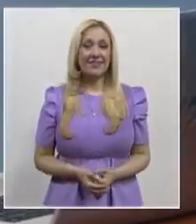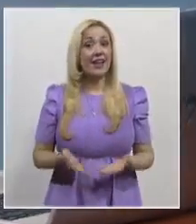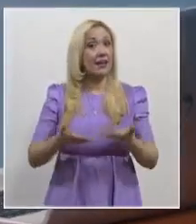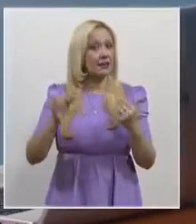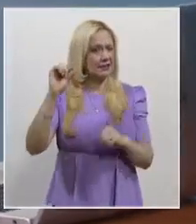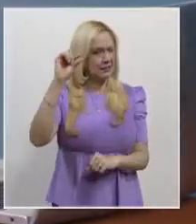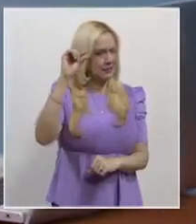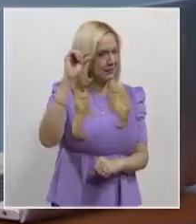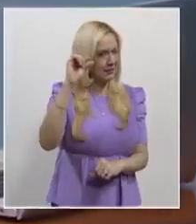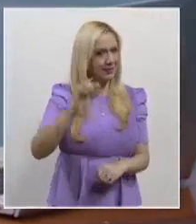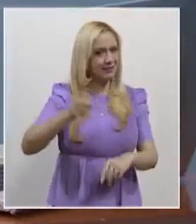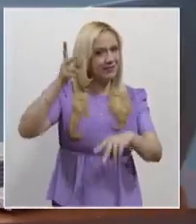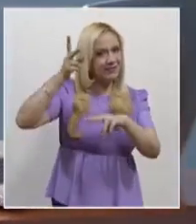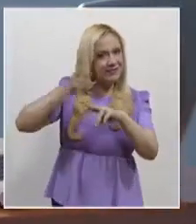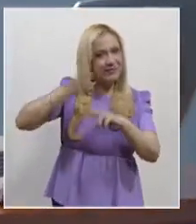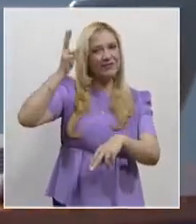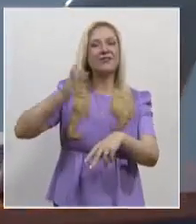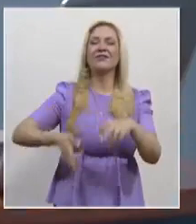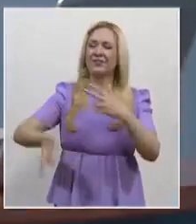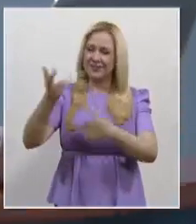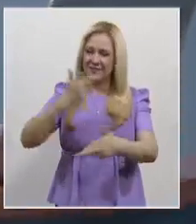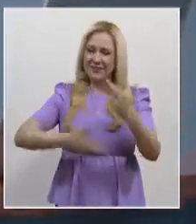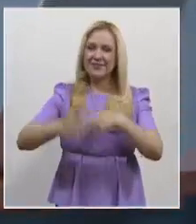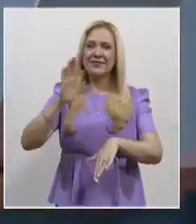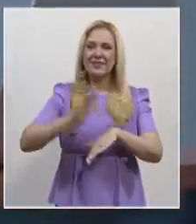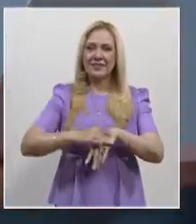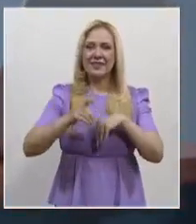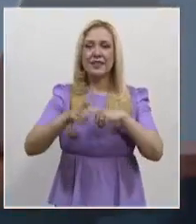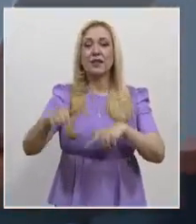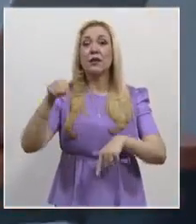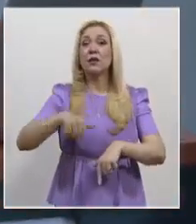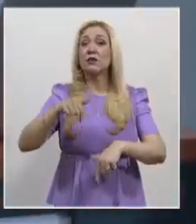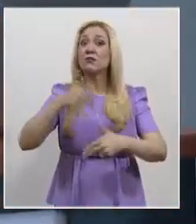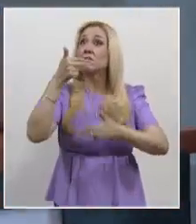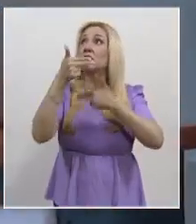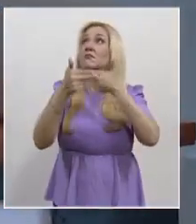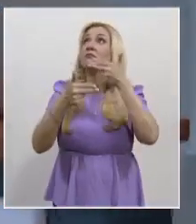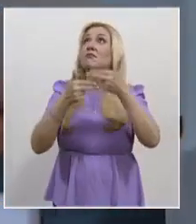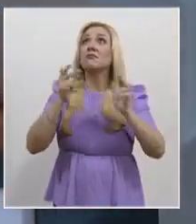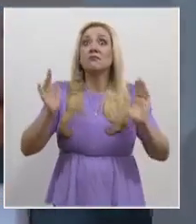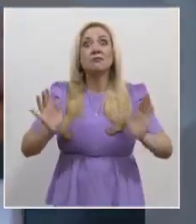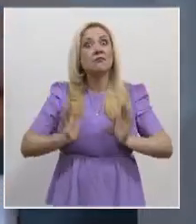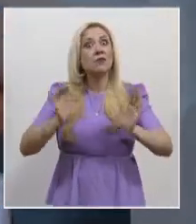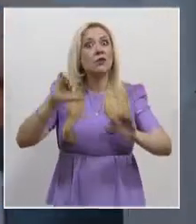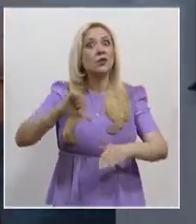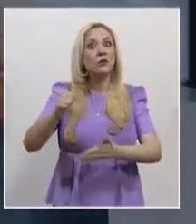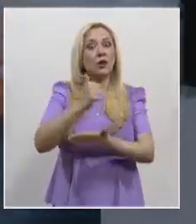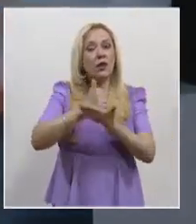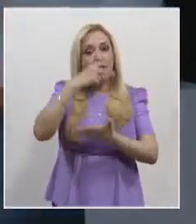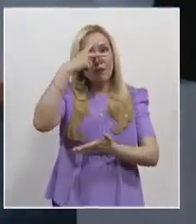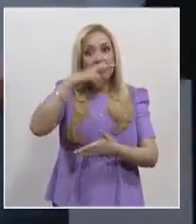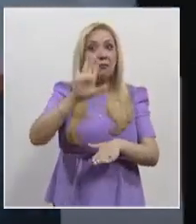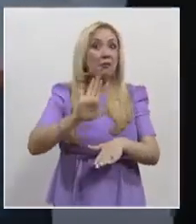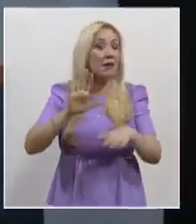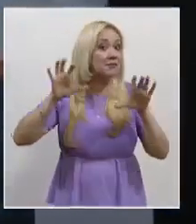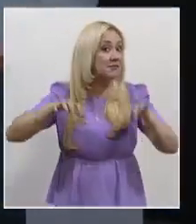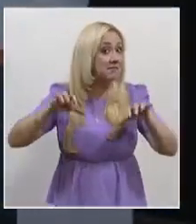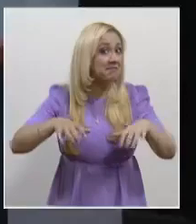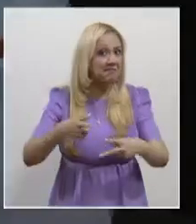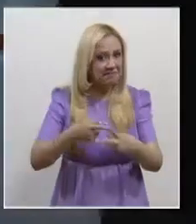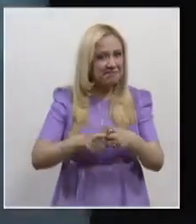Vámonos rápidamente a unos mensajes esta tarde nublada en la capital de la República Mexicana.